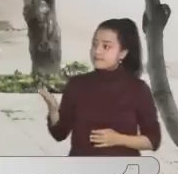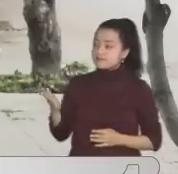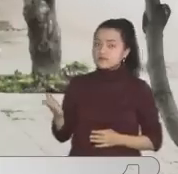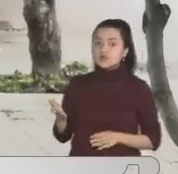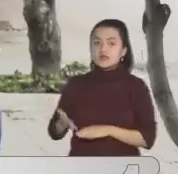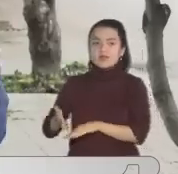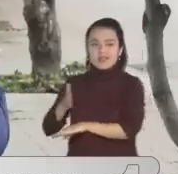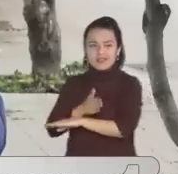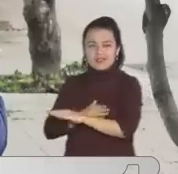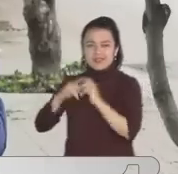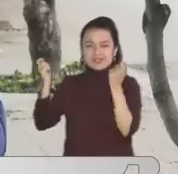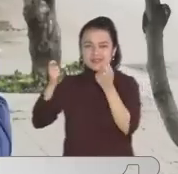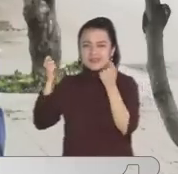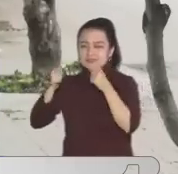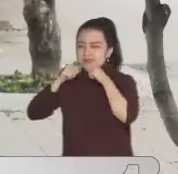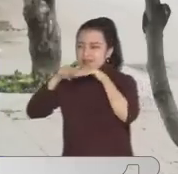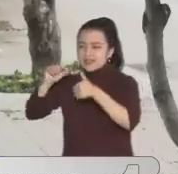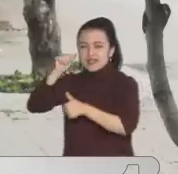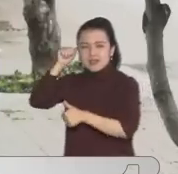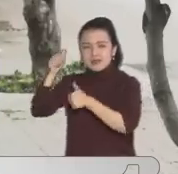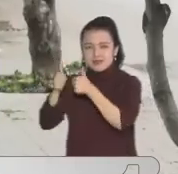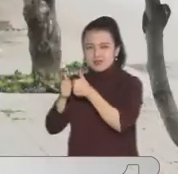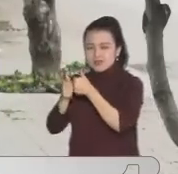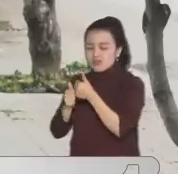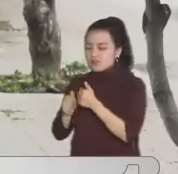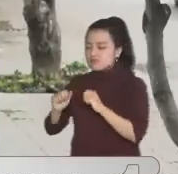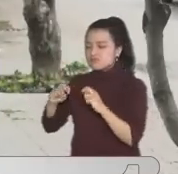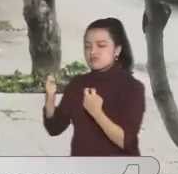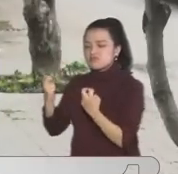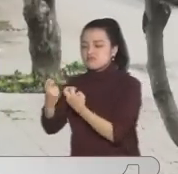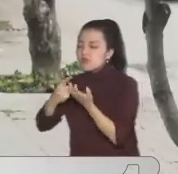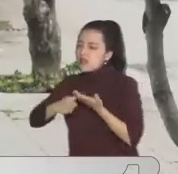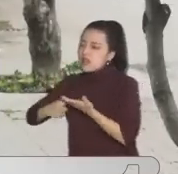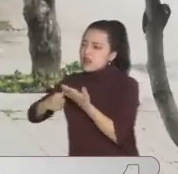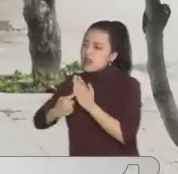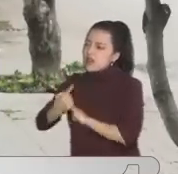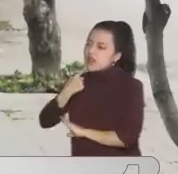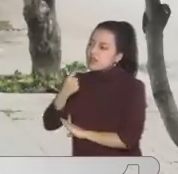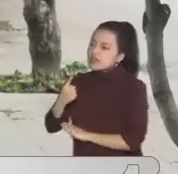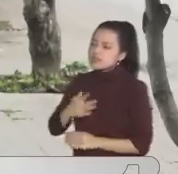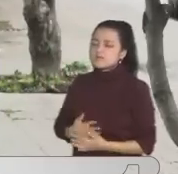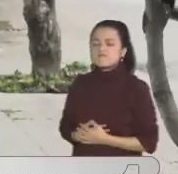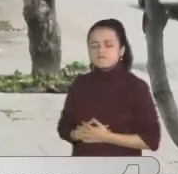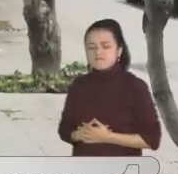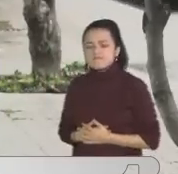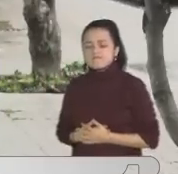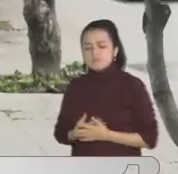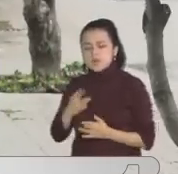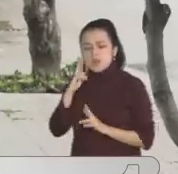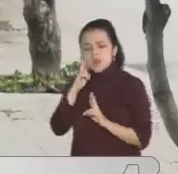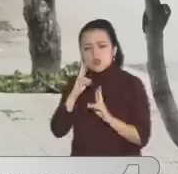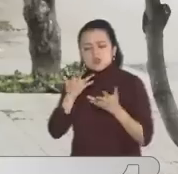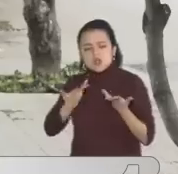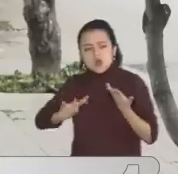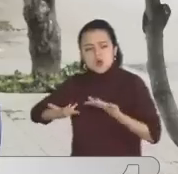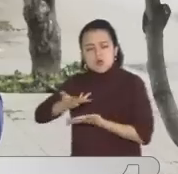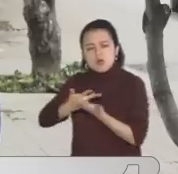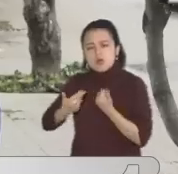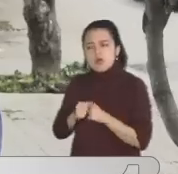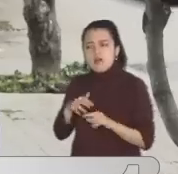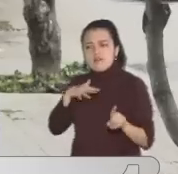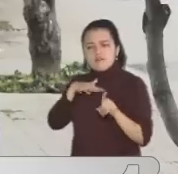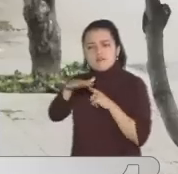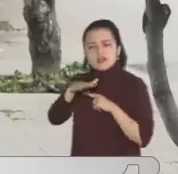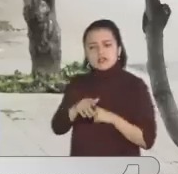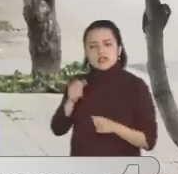Pacto Histórico, donde sale él, en su propia voz, el legislador del Pacto Histórico, reconociendo la estrategia para desinflar a